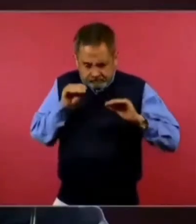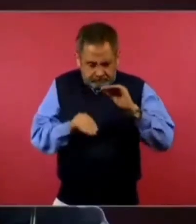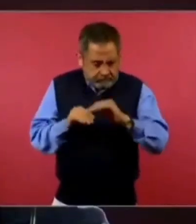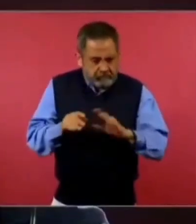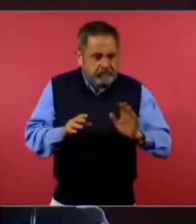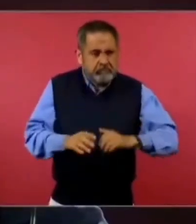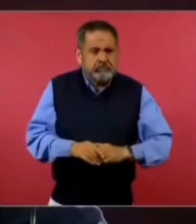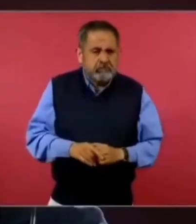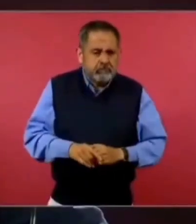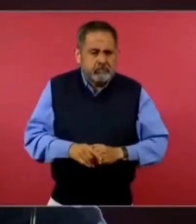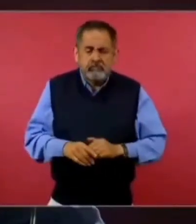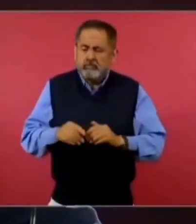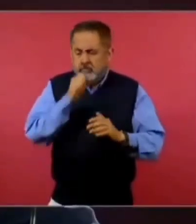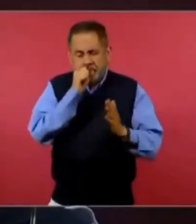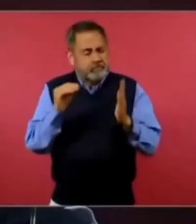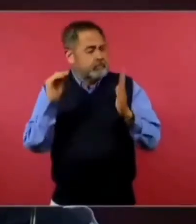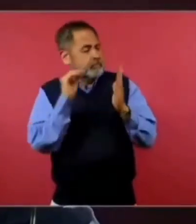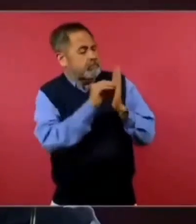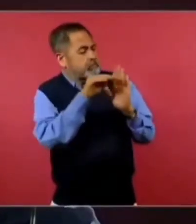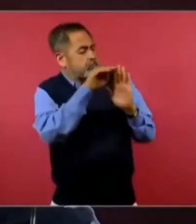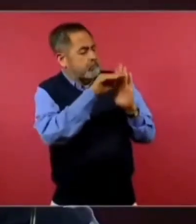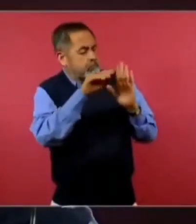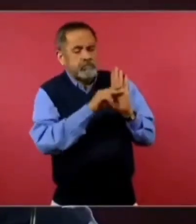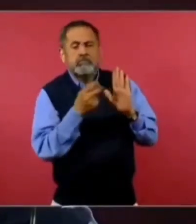se establecen